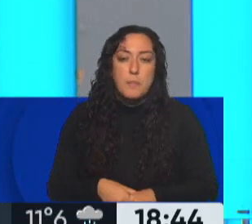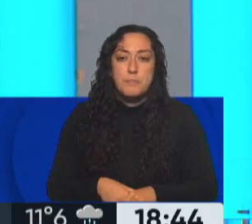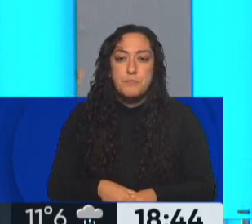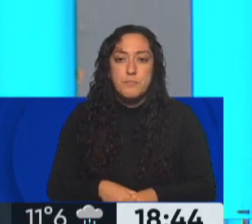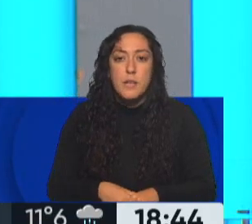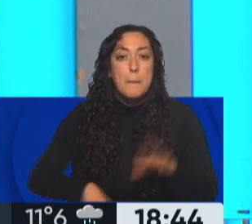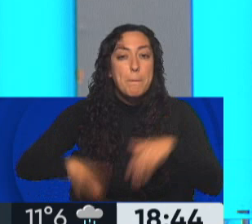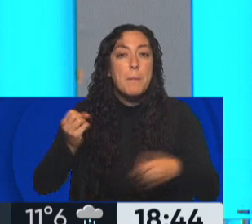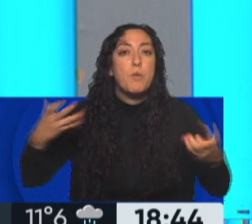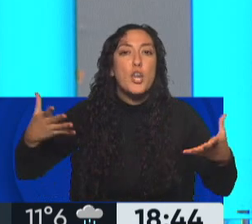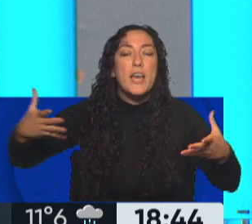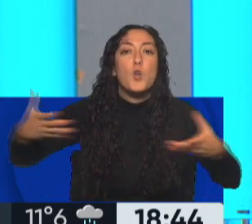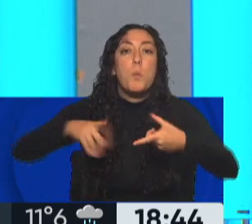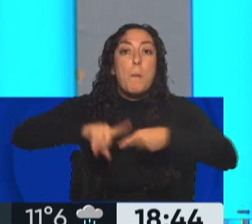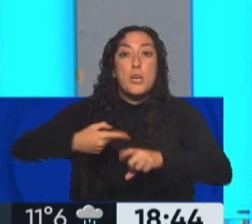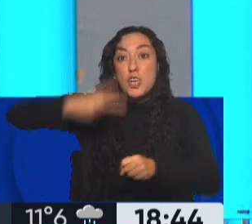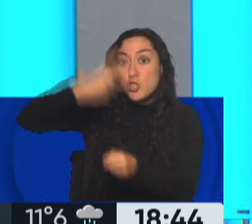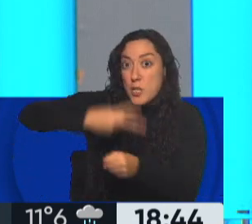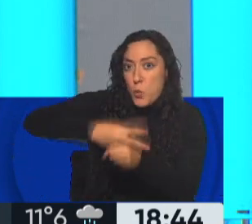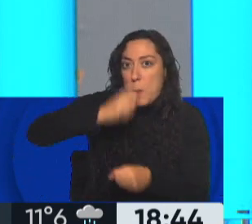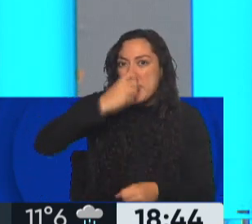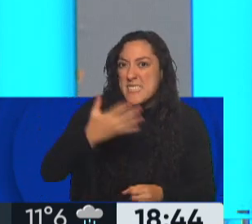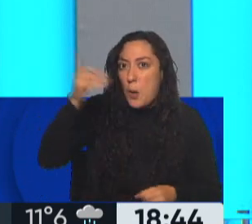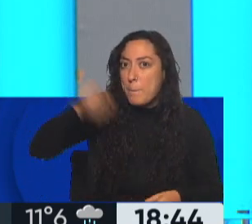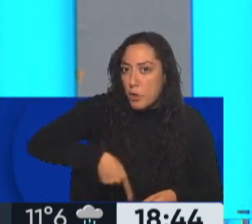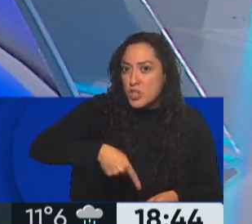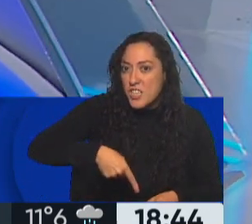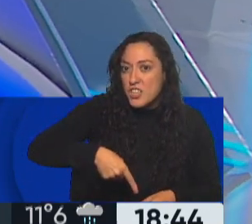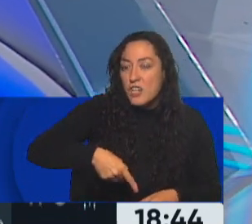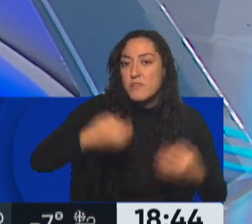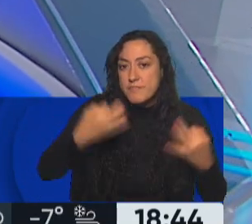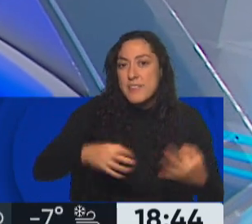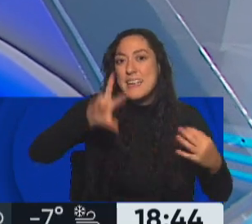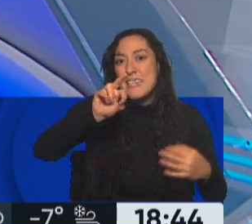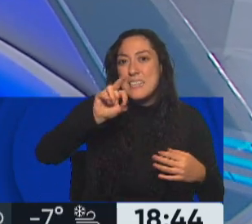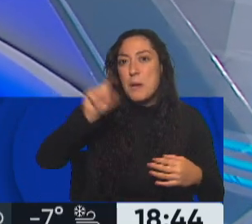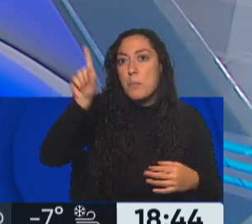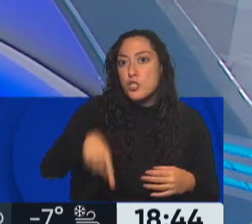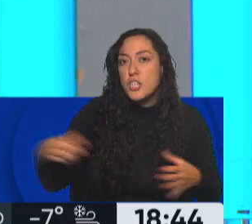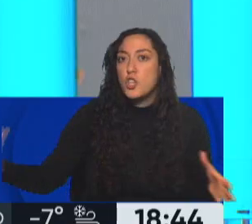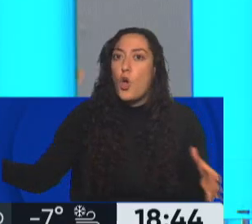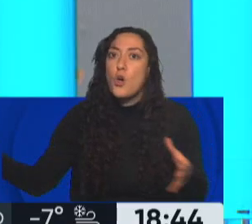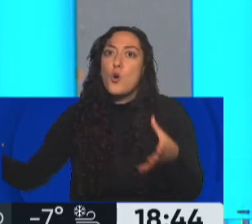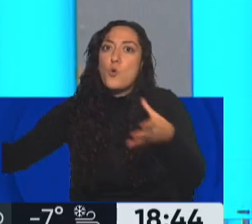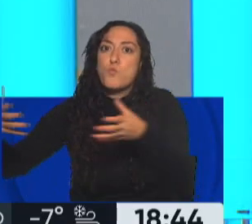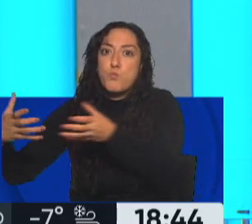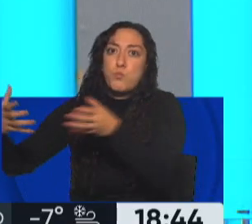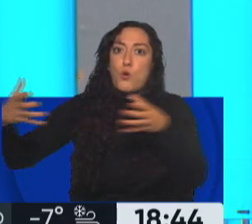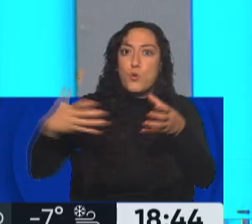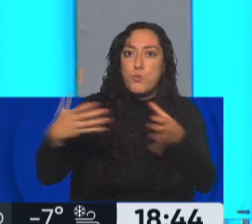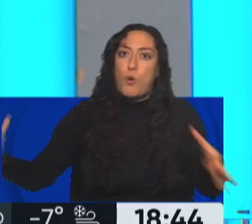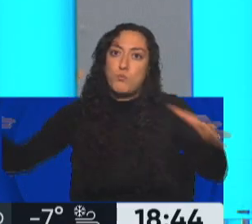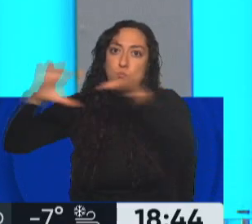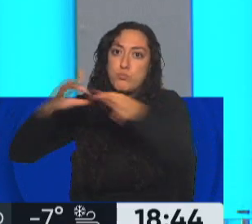el partido segundo, el que sacó un 25% y el que ganó un 30% y van a tener que formar coalición, son